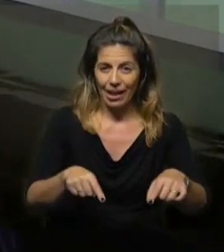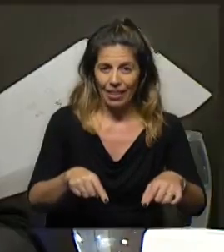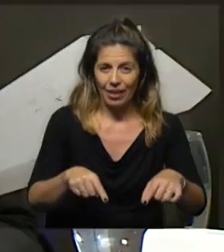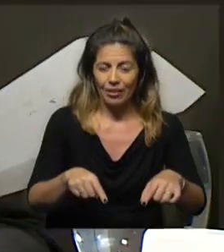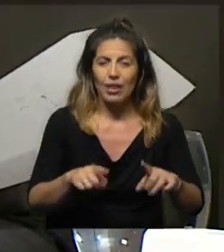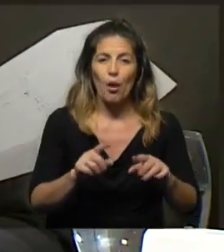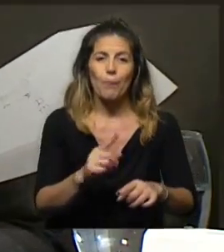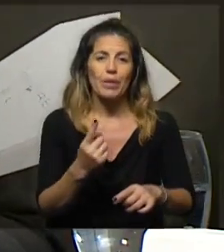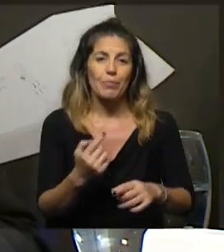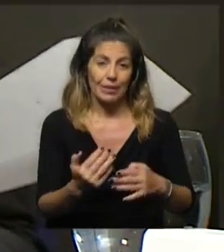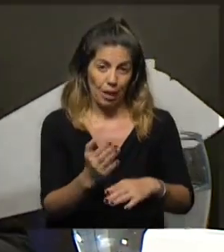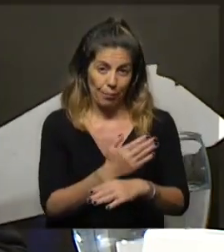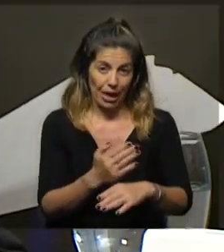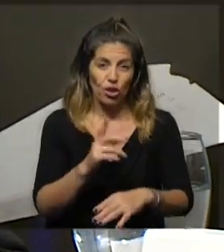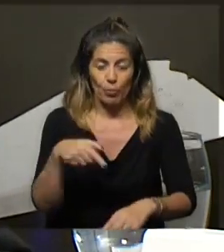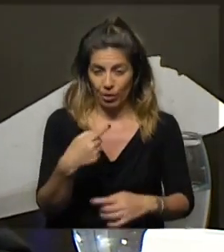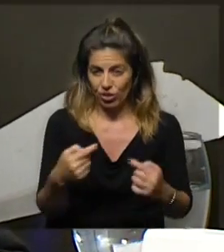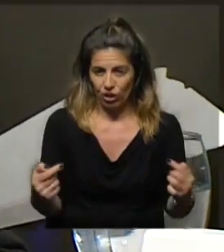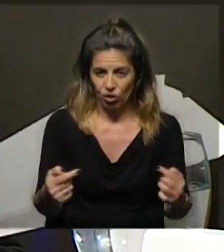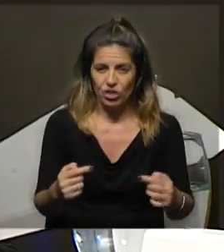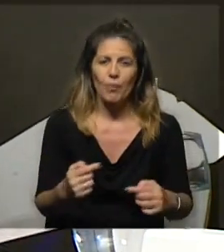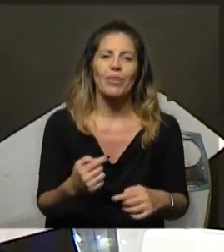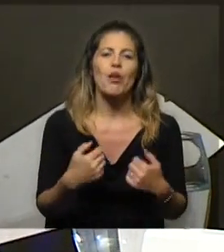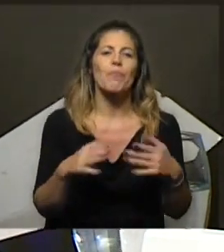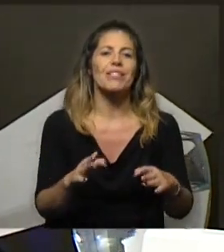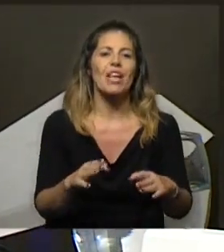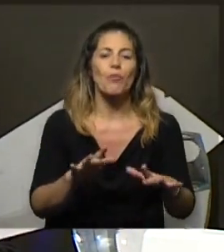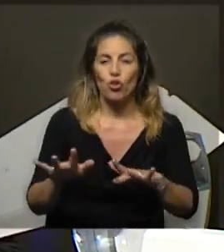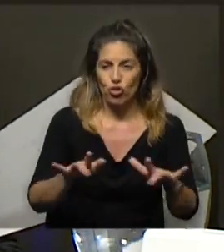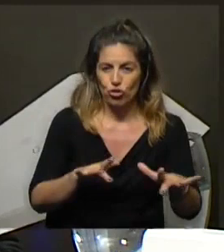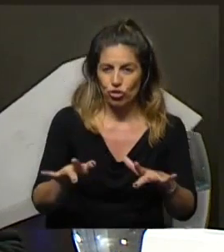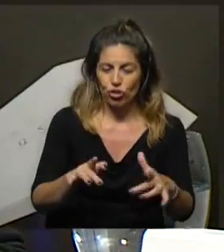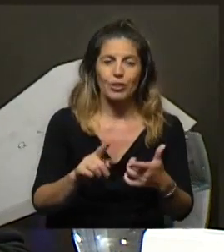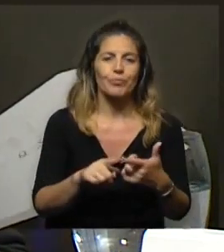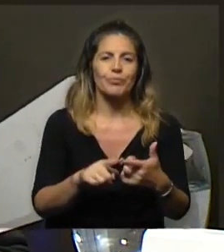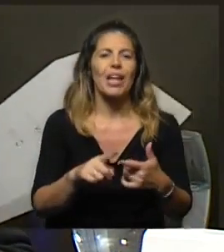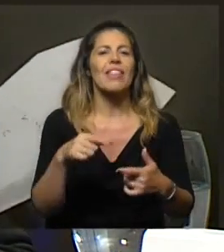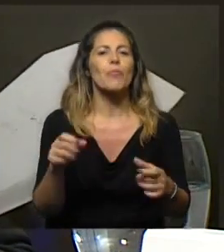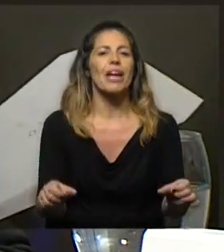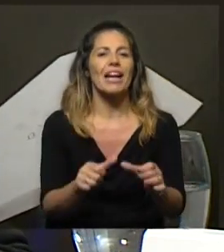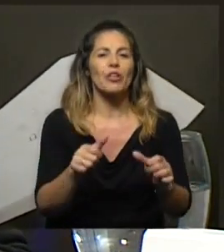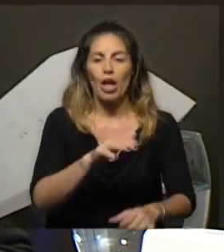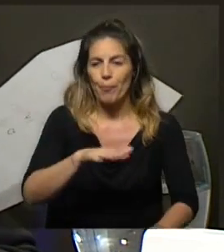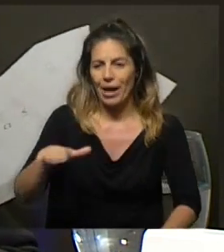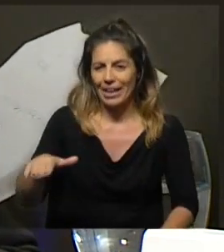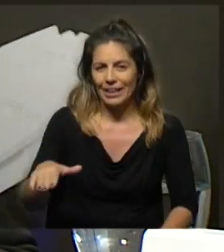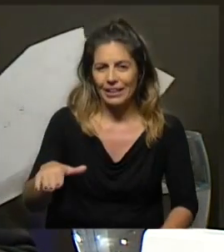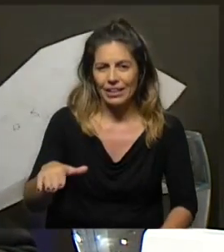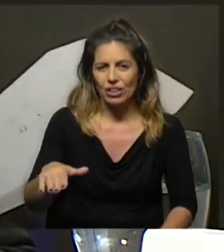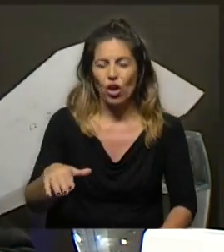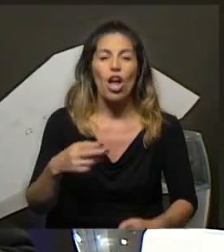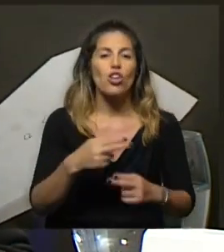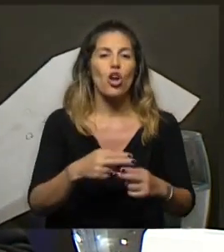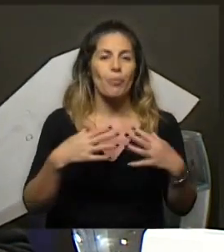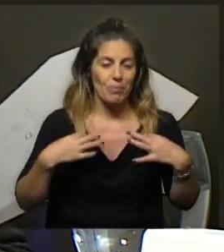a primera hora porque después va a haber otra cosa pero bueno a primera hora arrancamos con Junior luego va a haber una actividad para niños que se llama mi vestimenta